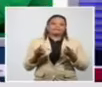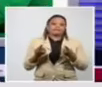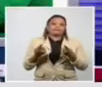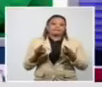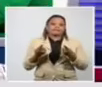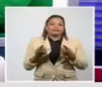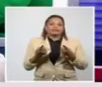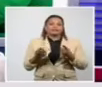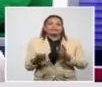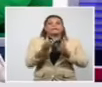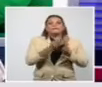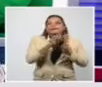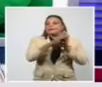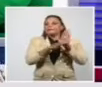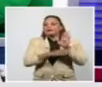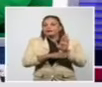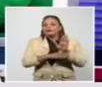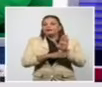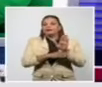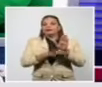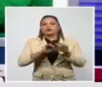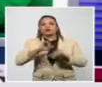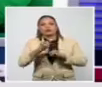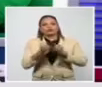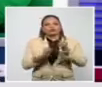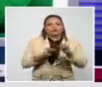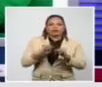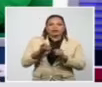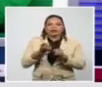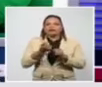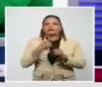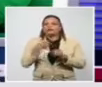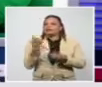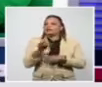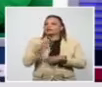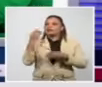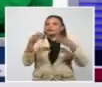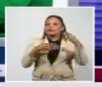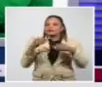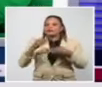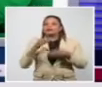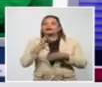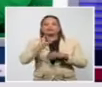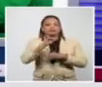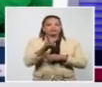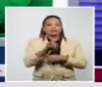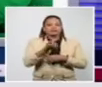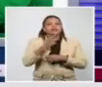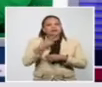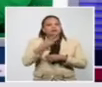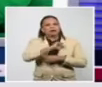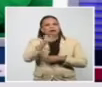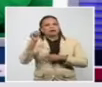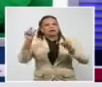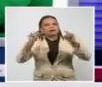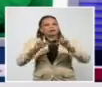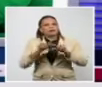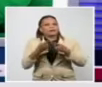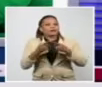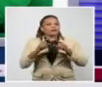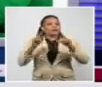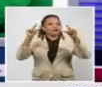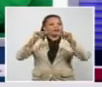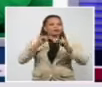aplicando medidas y con participación muy activa, pues se va logrando una reducción, pero no es una reducción